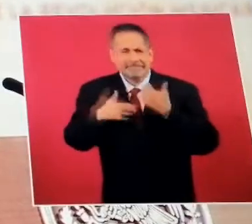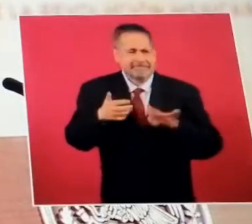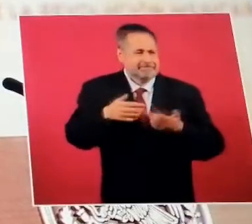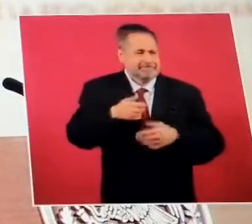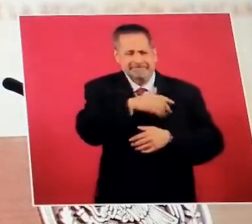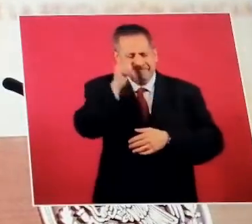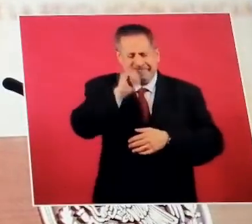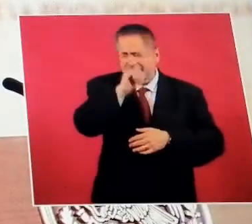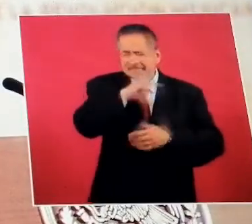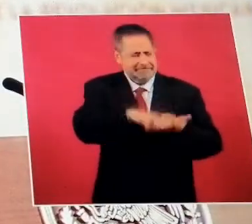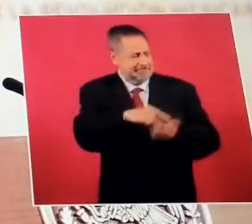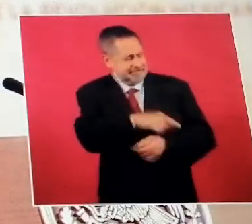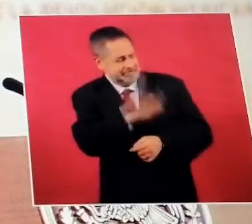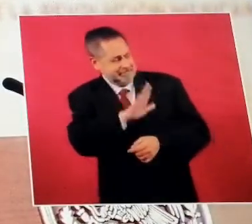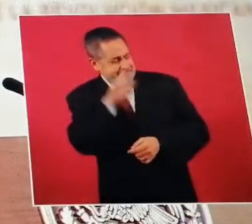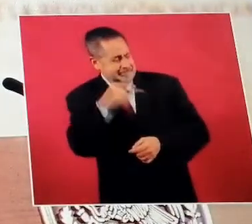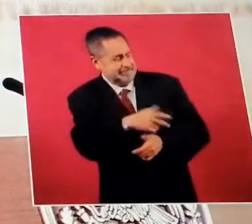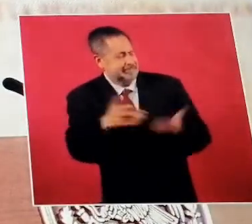cegados,